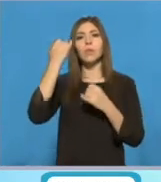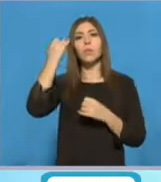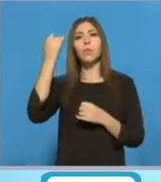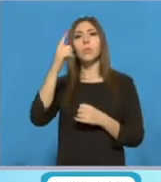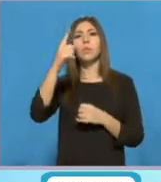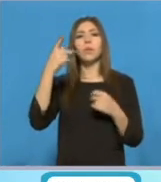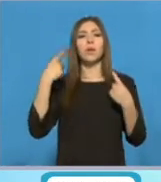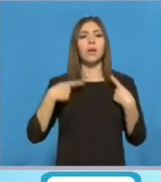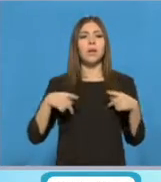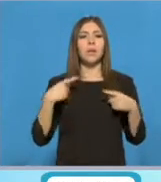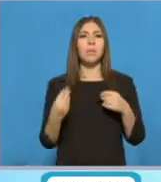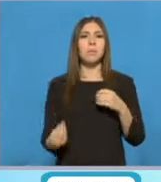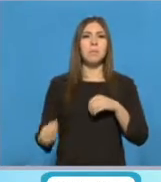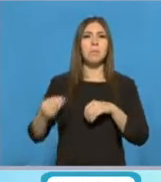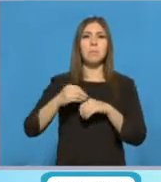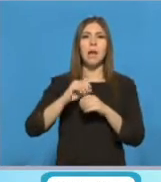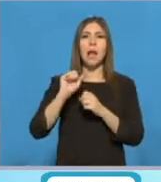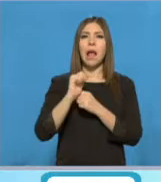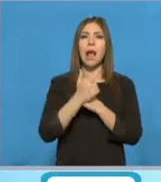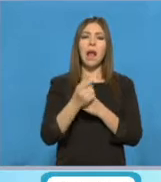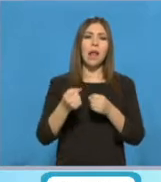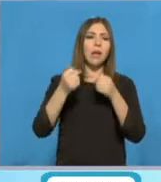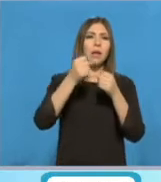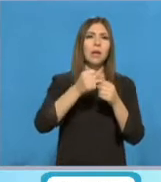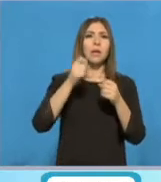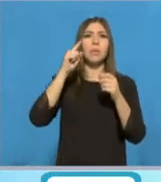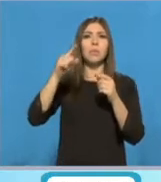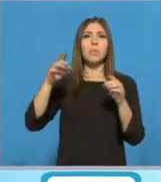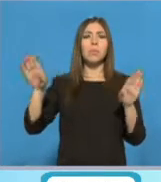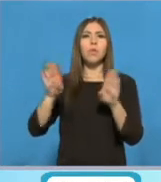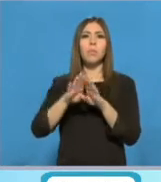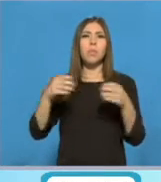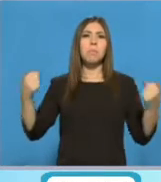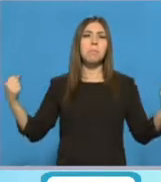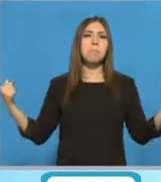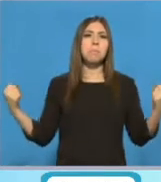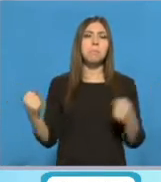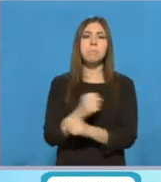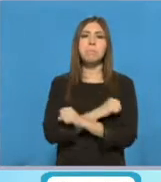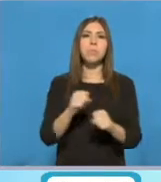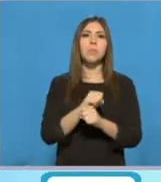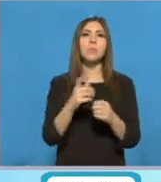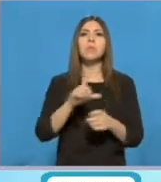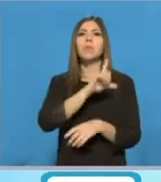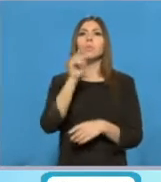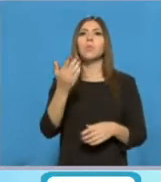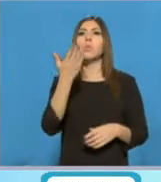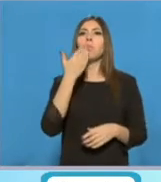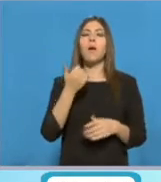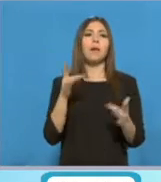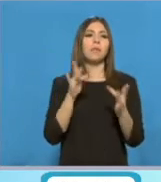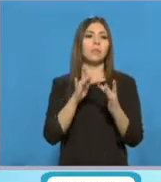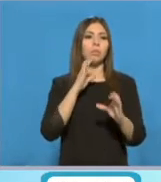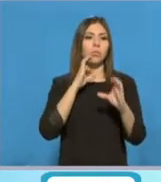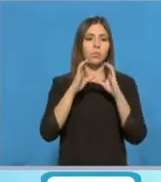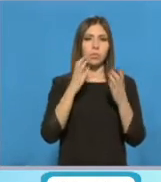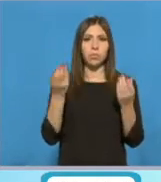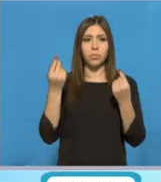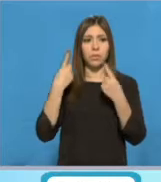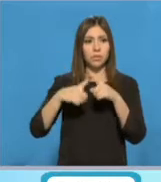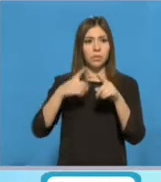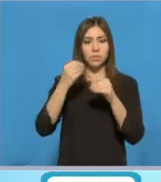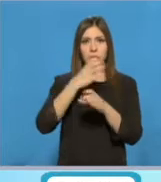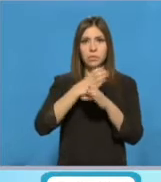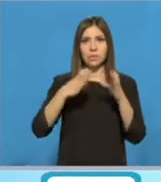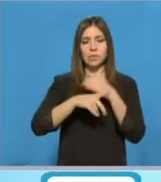un objeto que choca contra algún satélite importante, nos quedamos incomunicados hoy, Sí, ¿no? es cierto. Hay muchas razones, es